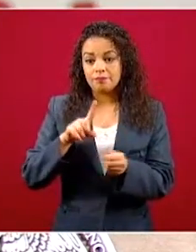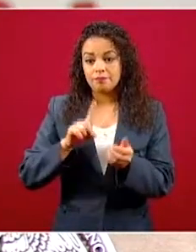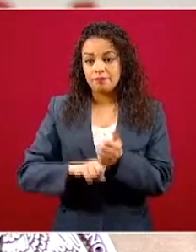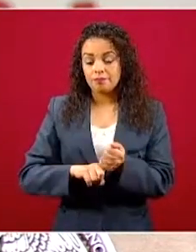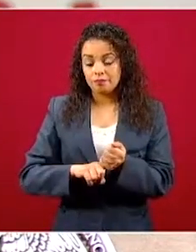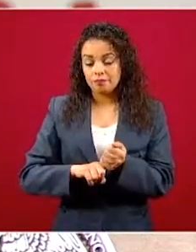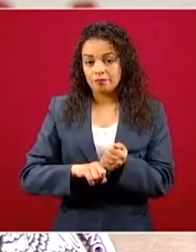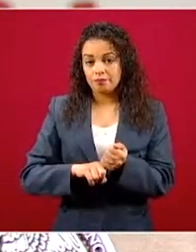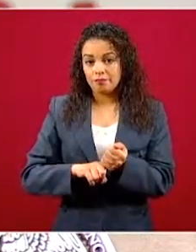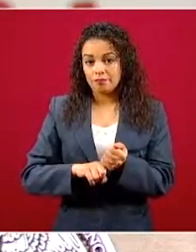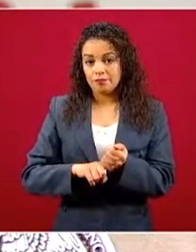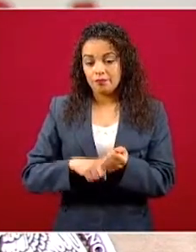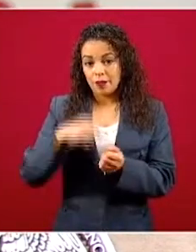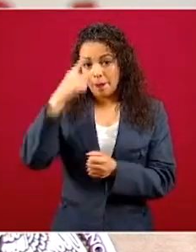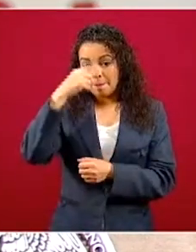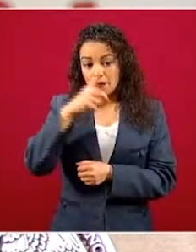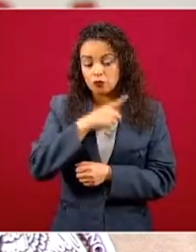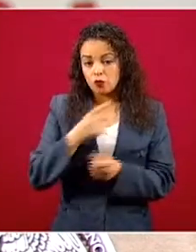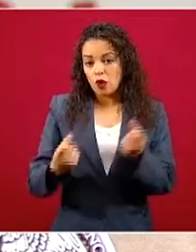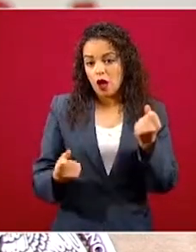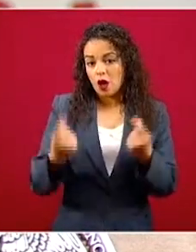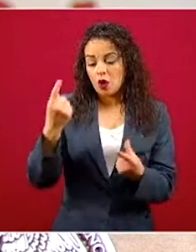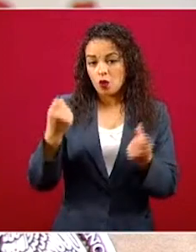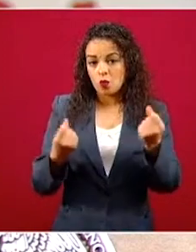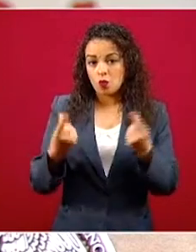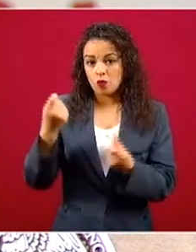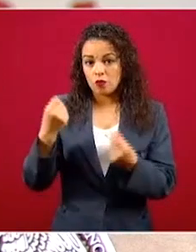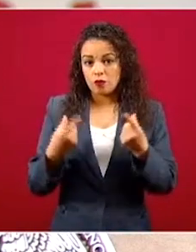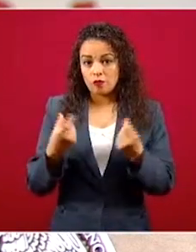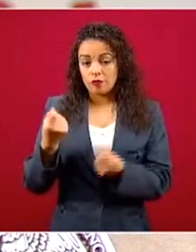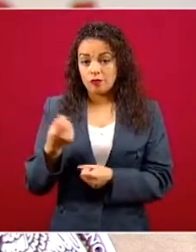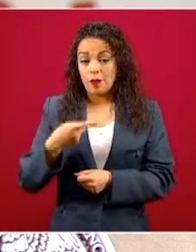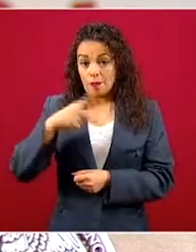olvidando que la educación es un derecho.